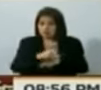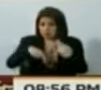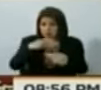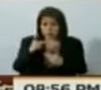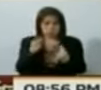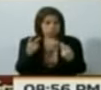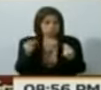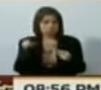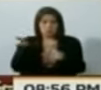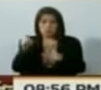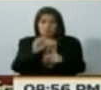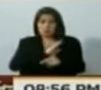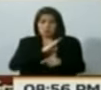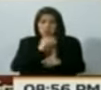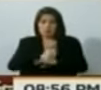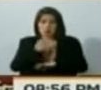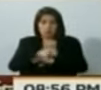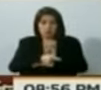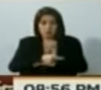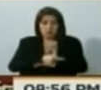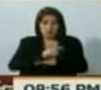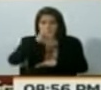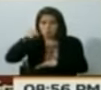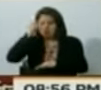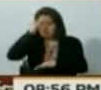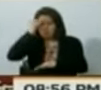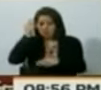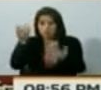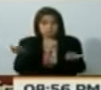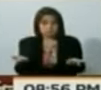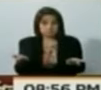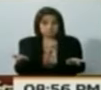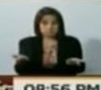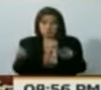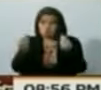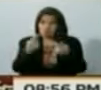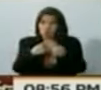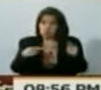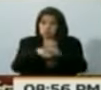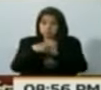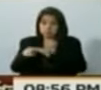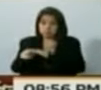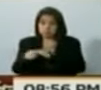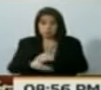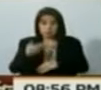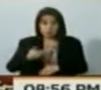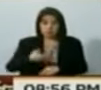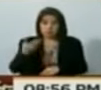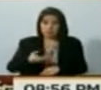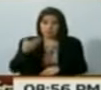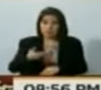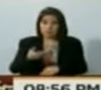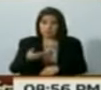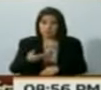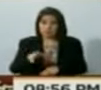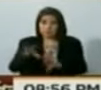Evaluando las unidades militares en Venezuela y la forma de cómo infiltrar otras unidades militares de vital importancia, especialmente